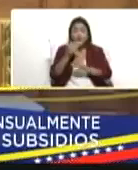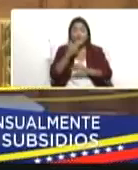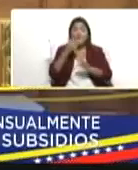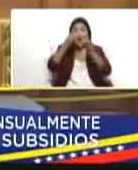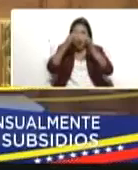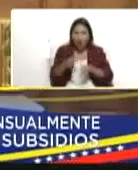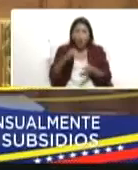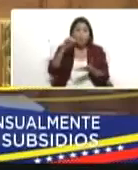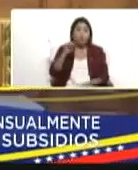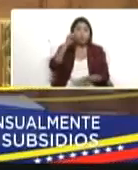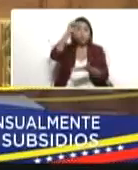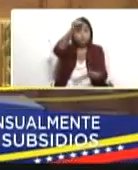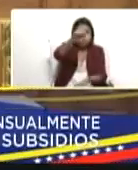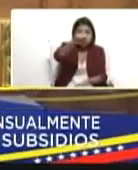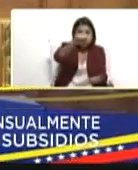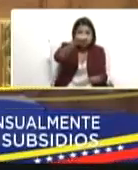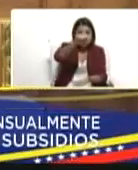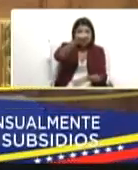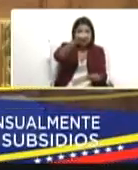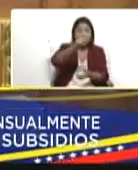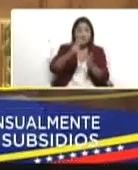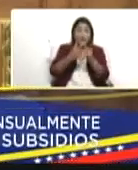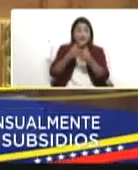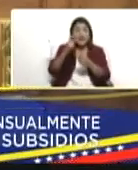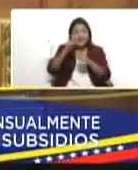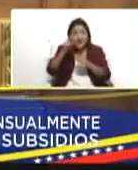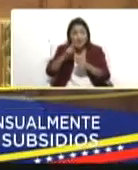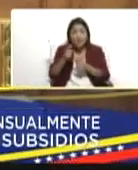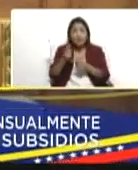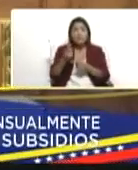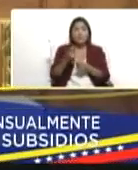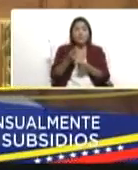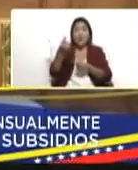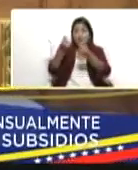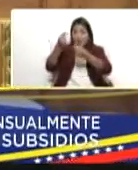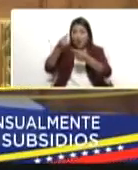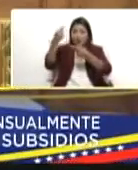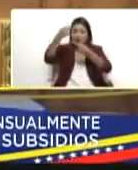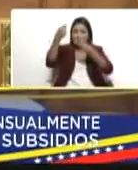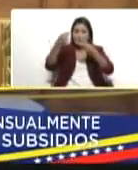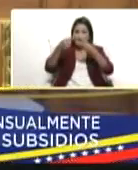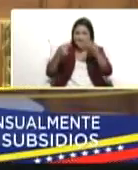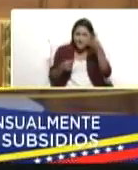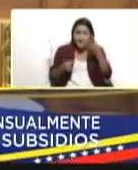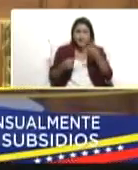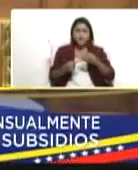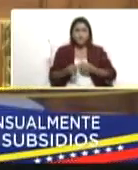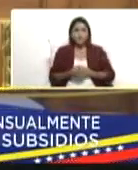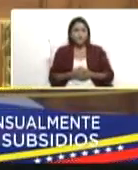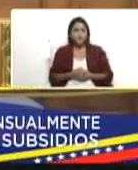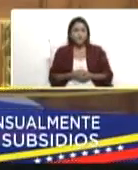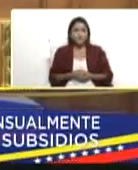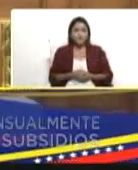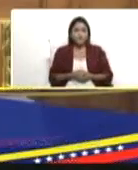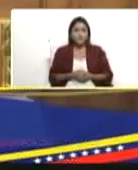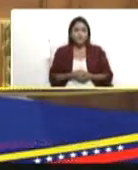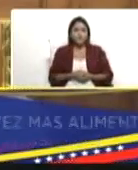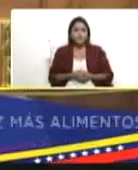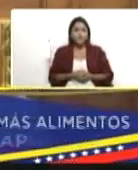significa conseguir mejores precios de los productos agroalimentarios de la